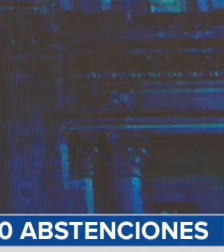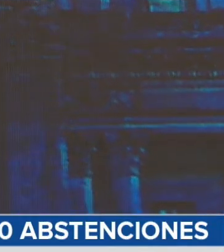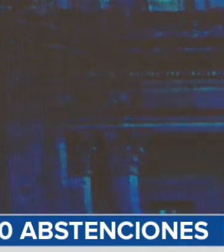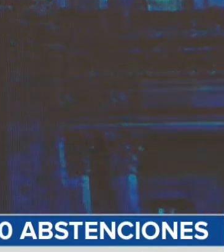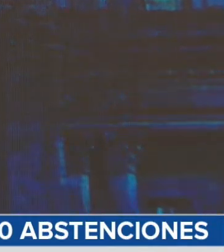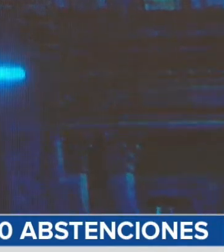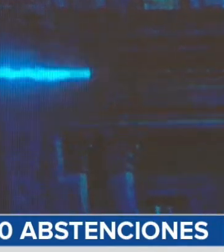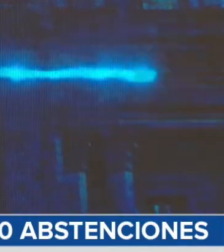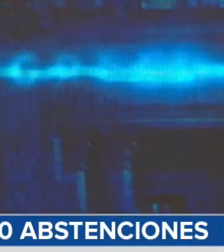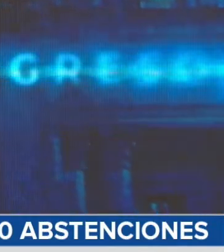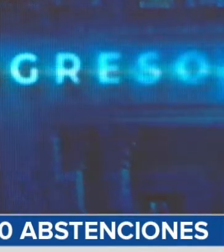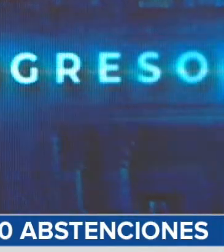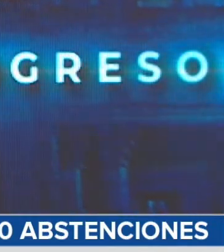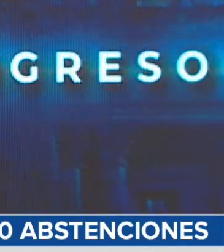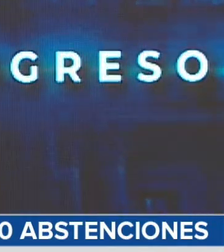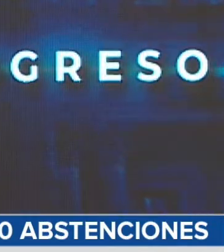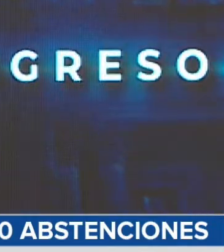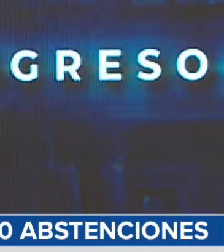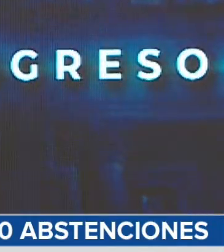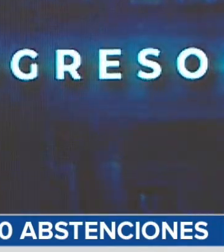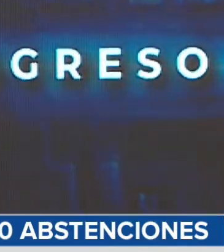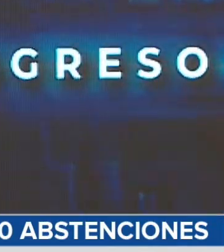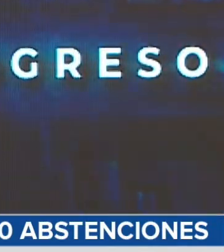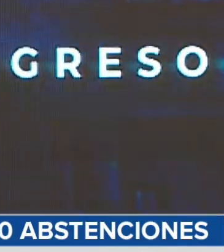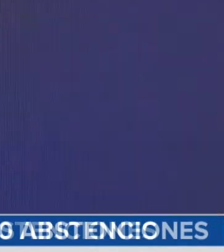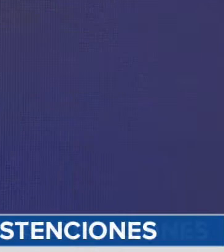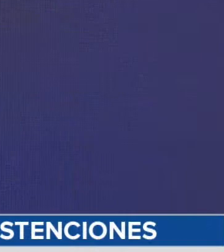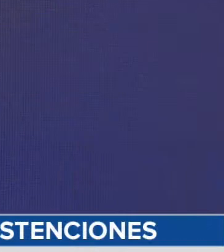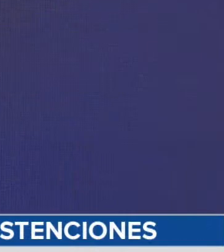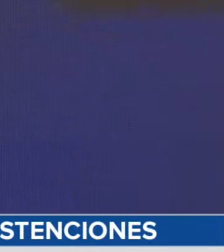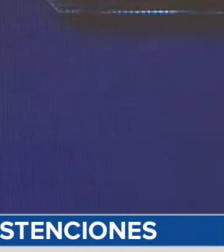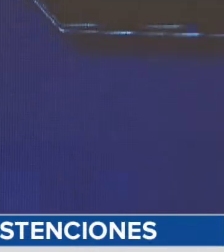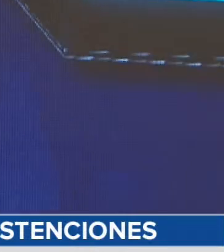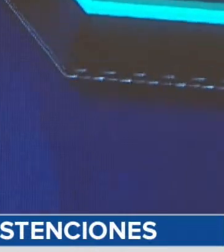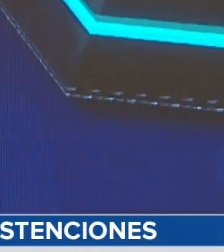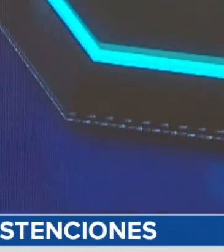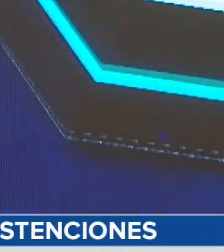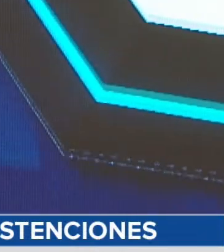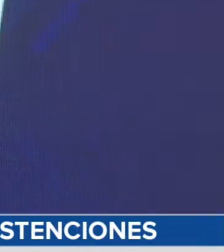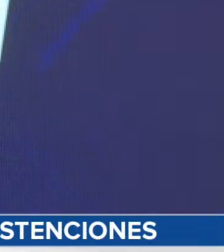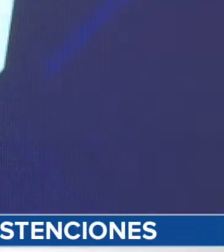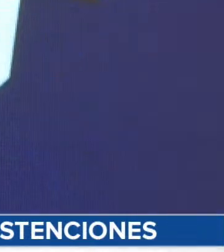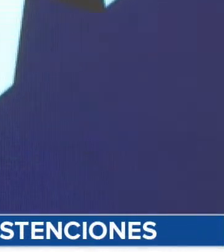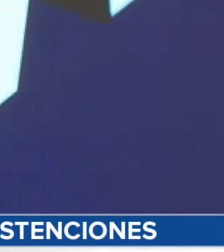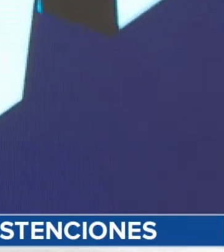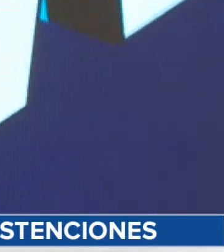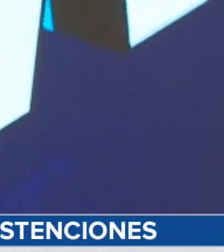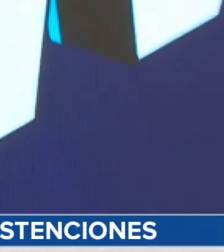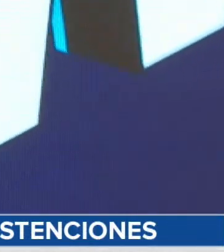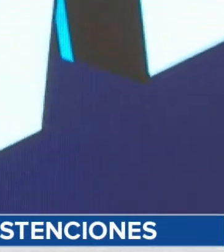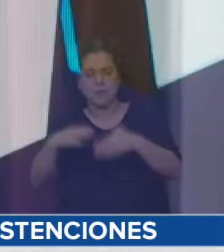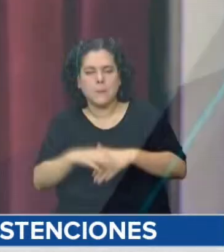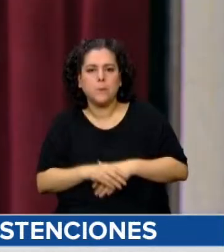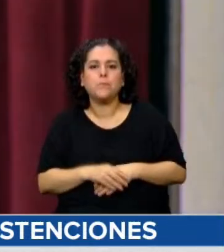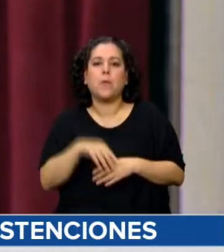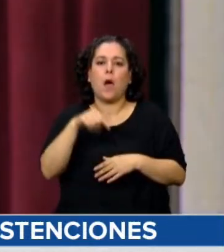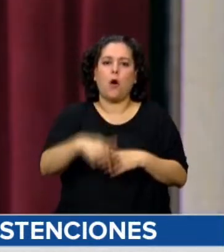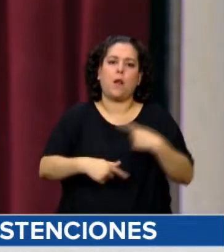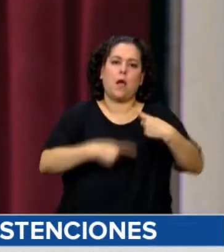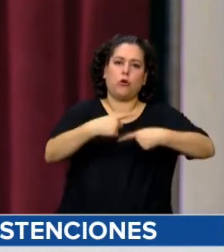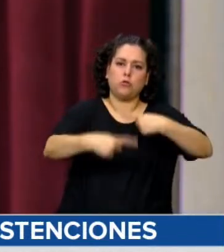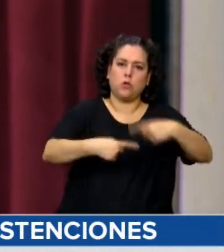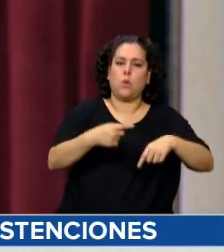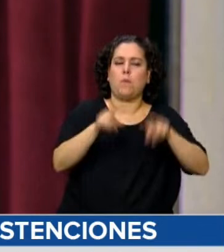momento de la votación. Obviamente contó con el acompañamiento de 197 voluntades. Vamos a continuar con